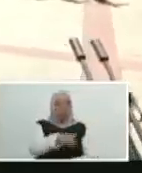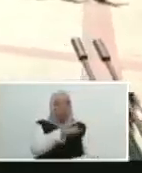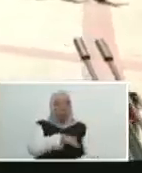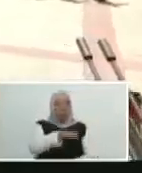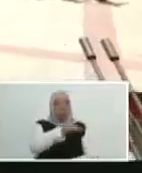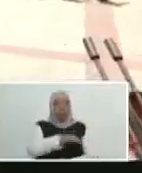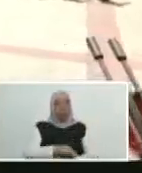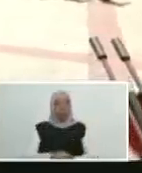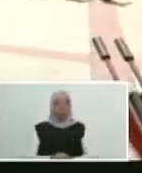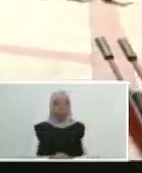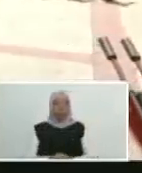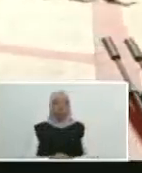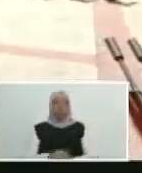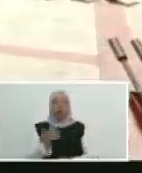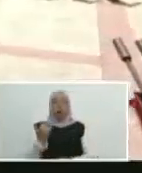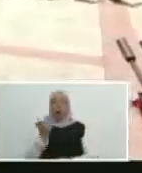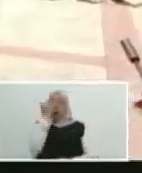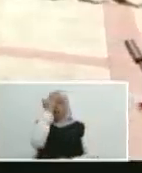¡De frente!